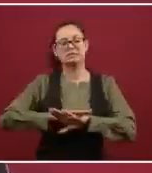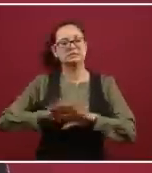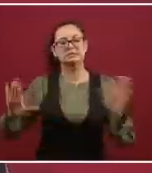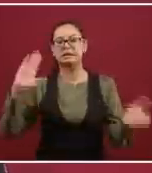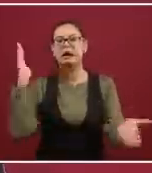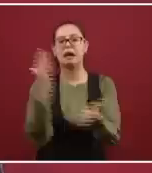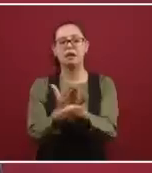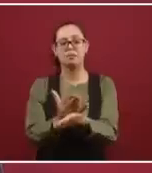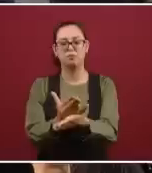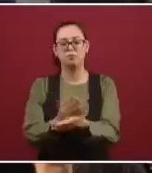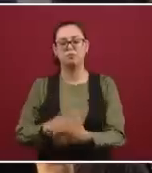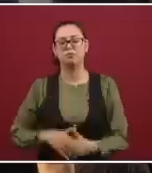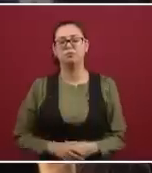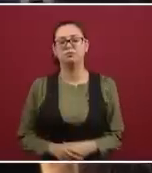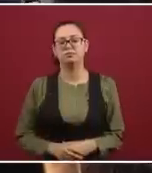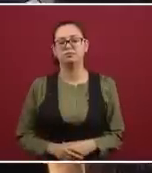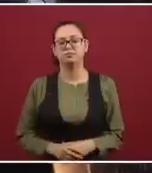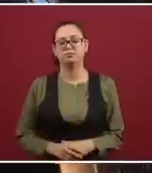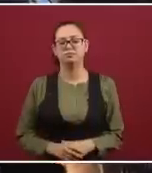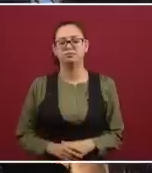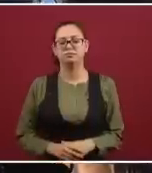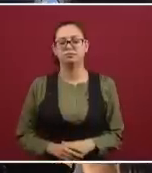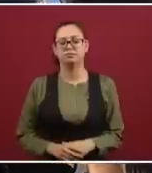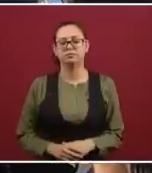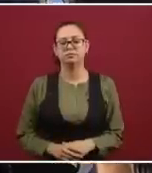Entonces, es lo mismo.